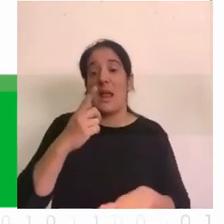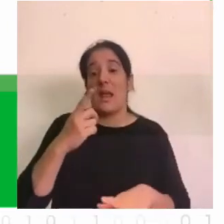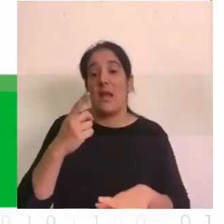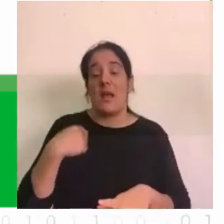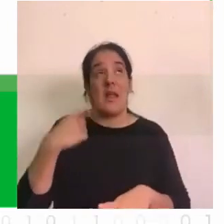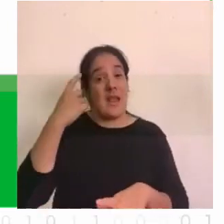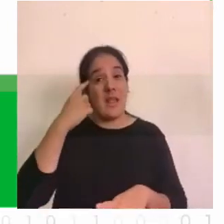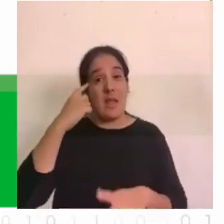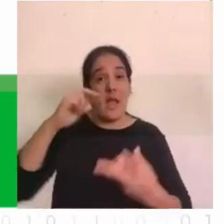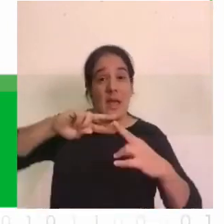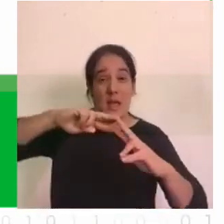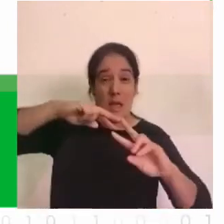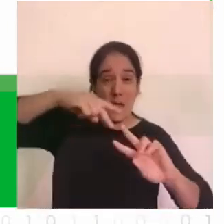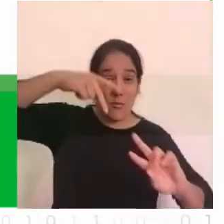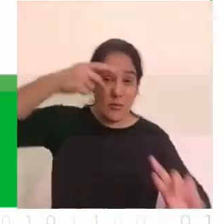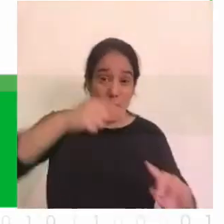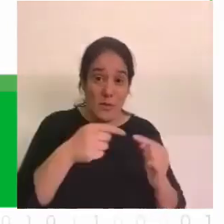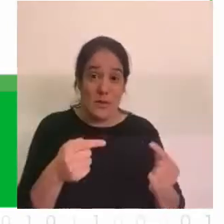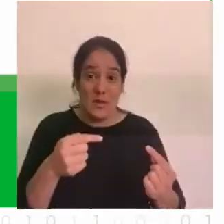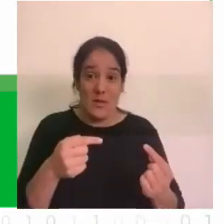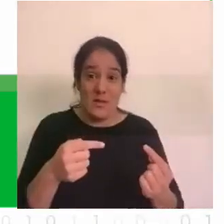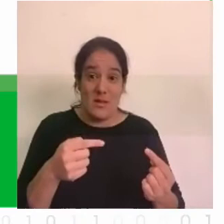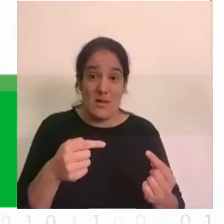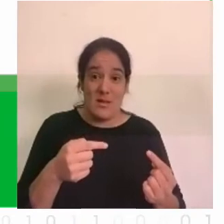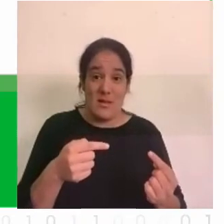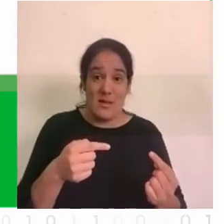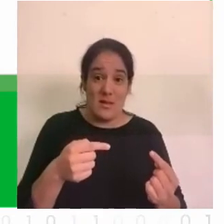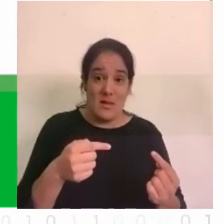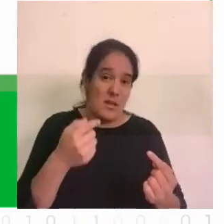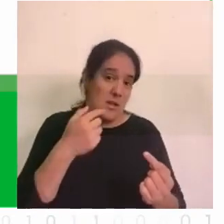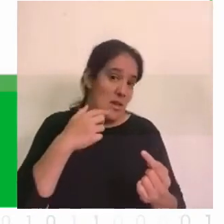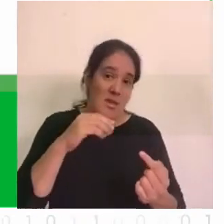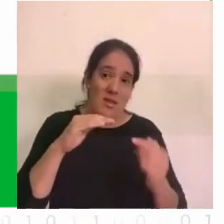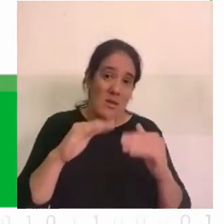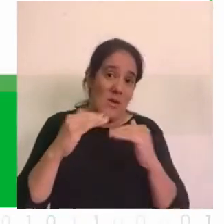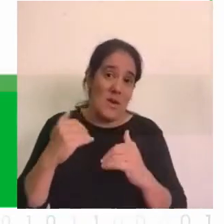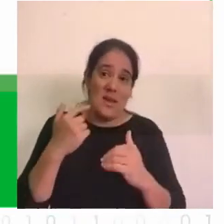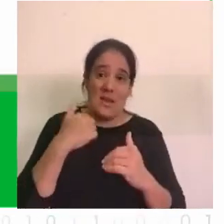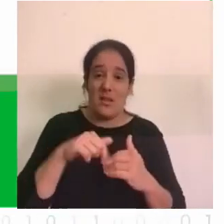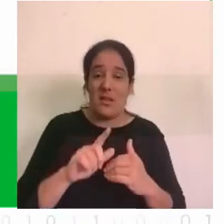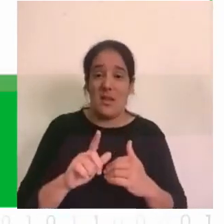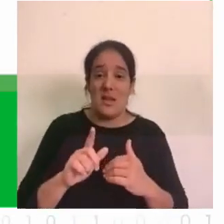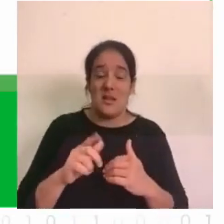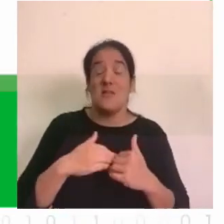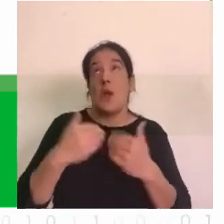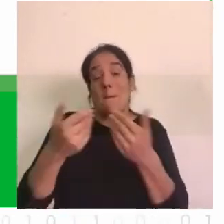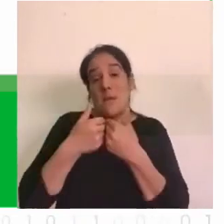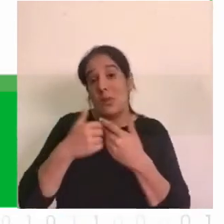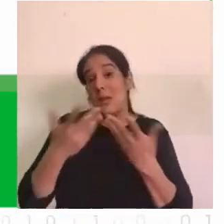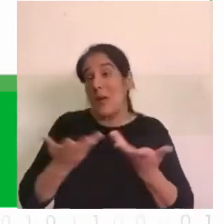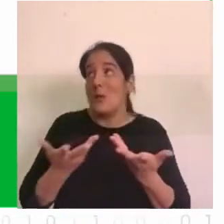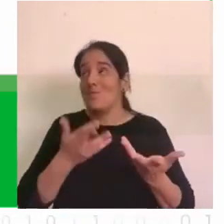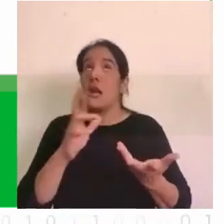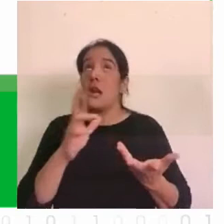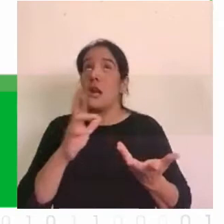Learning no andaba mejor que los más clásicos. Entonces, una pregunta que lo estamos tratando de responder es si eso tiene que ver nuevamente a que la